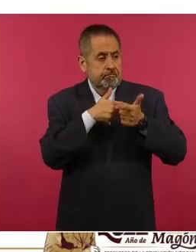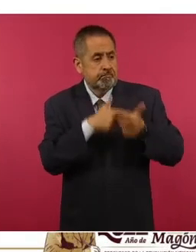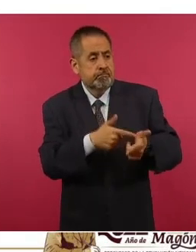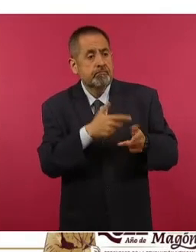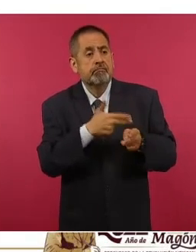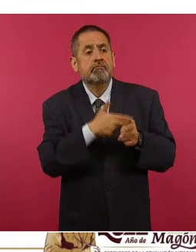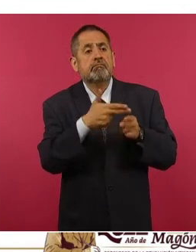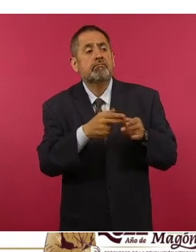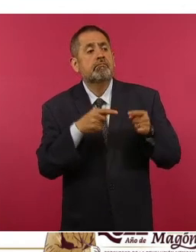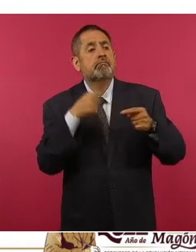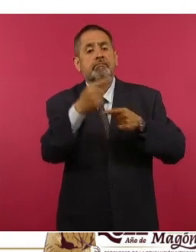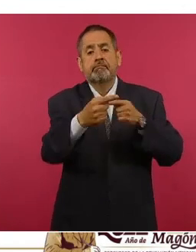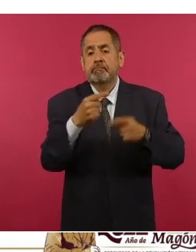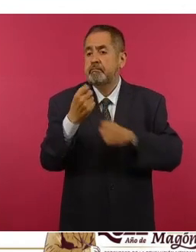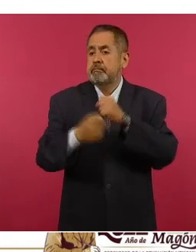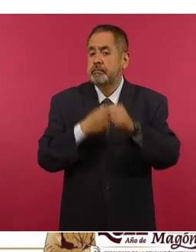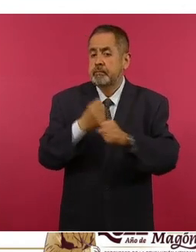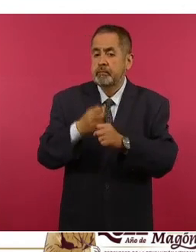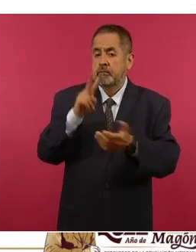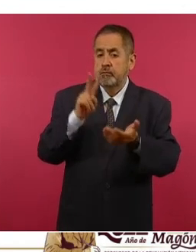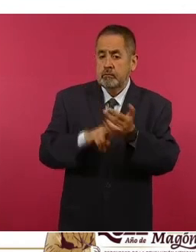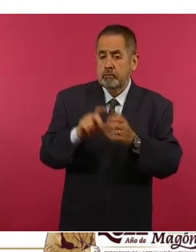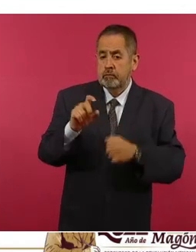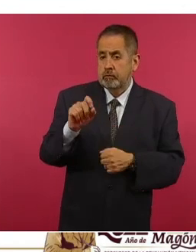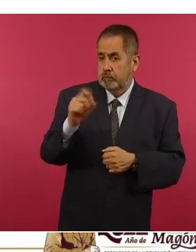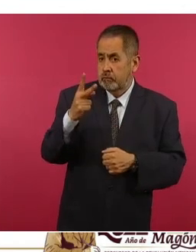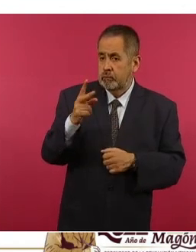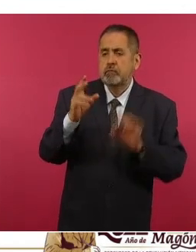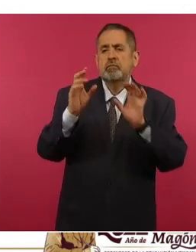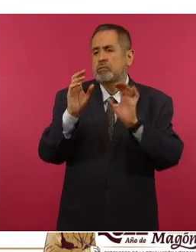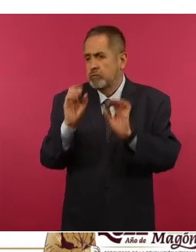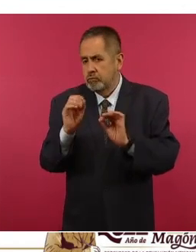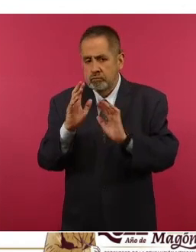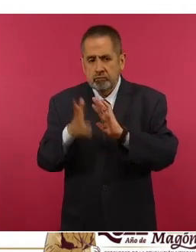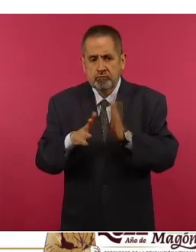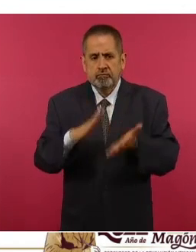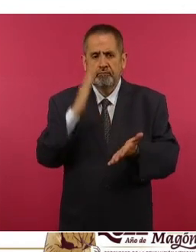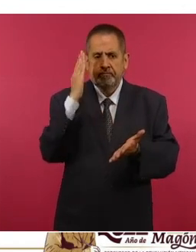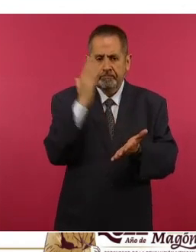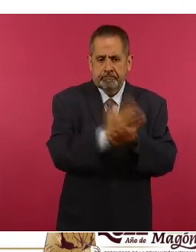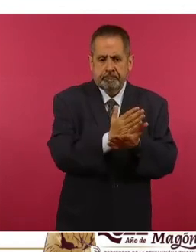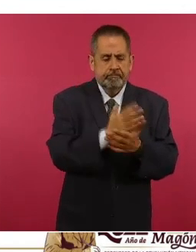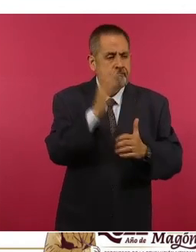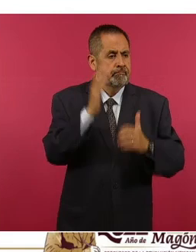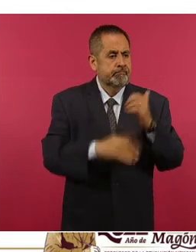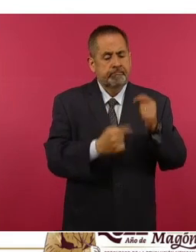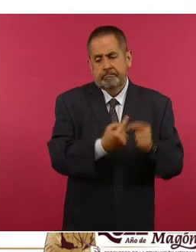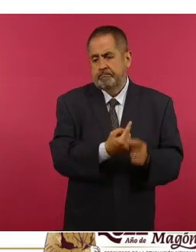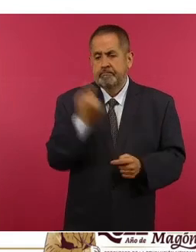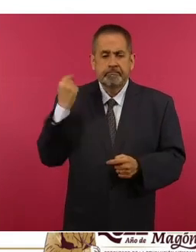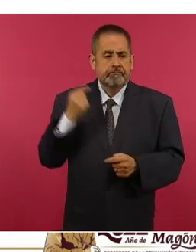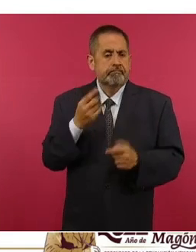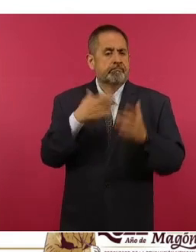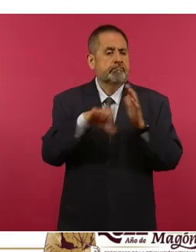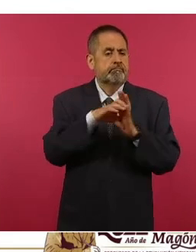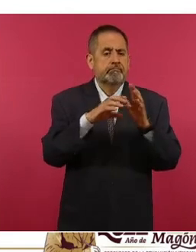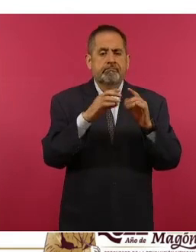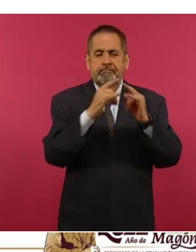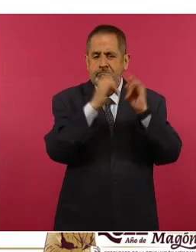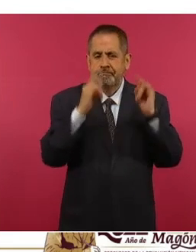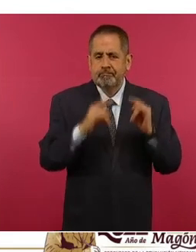año 2028 o que regresen a sus cuarteles en marzo del 2024? ¿En que se mantengan